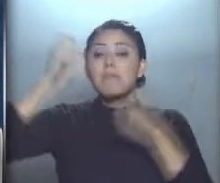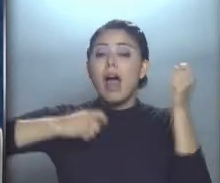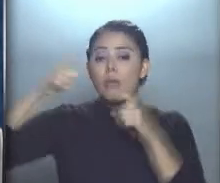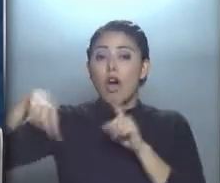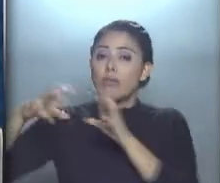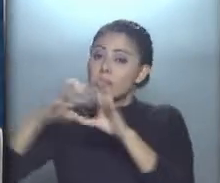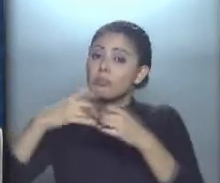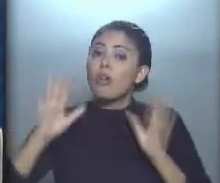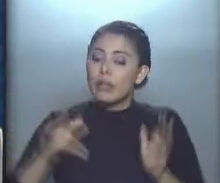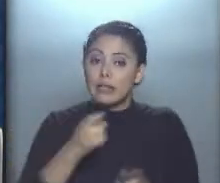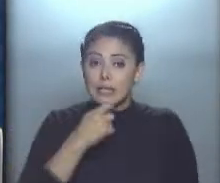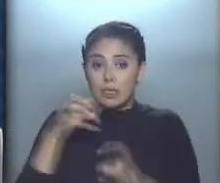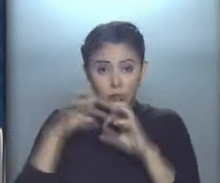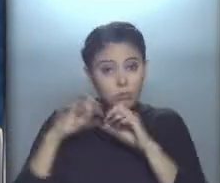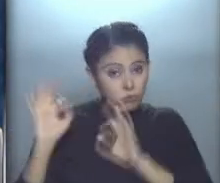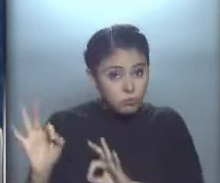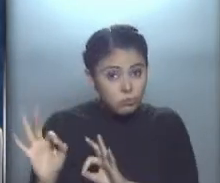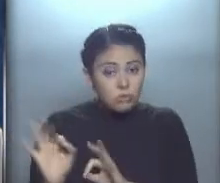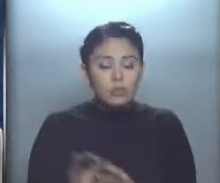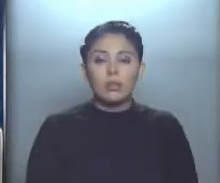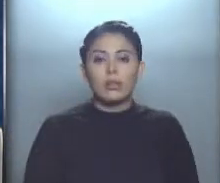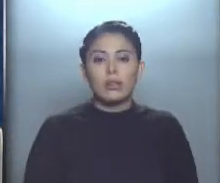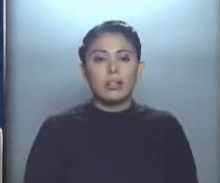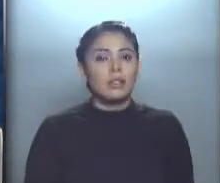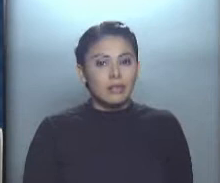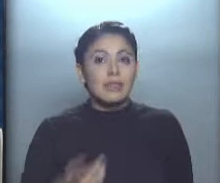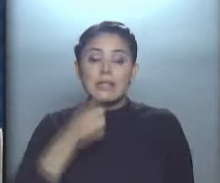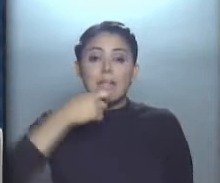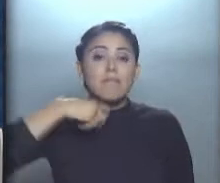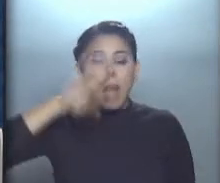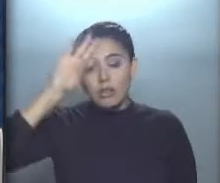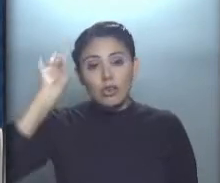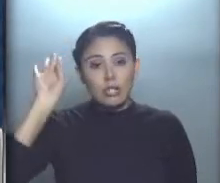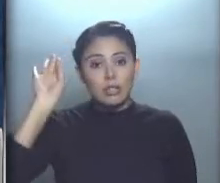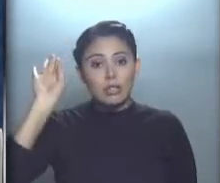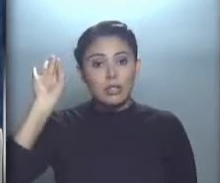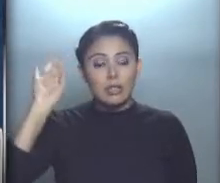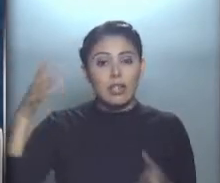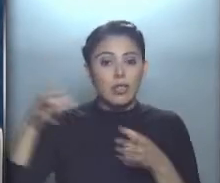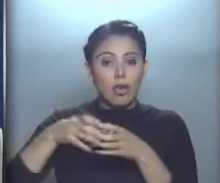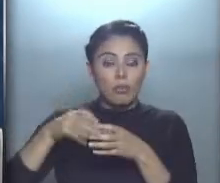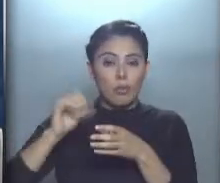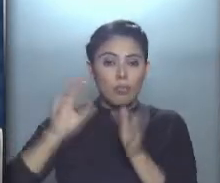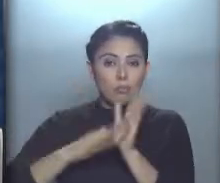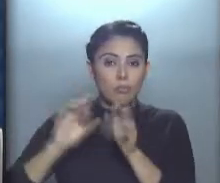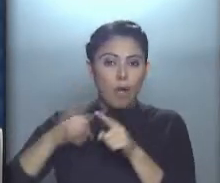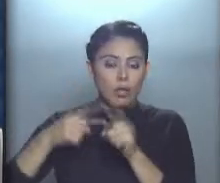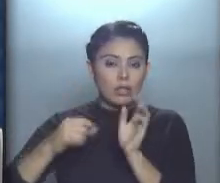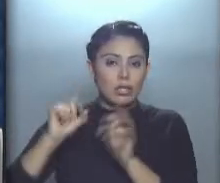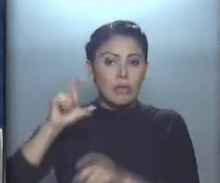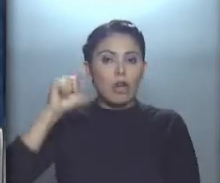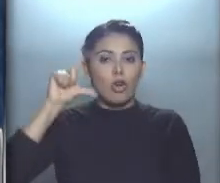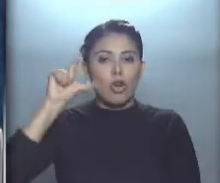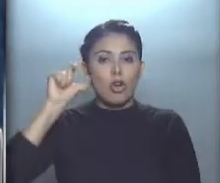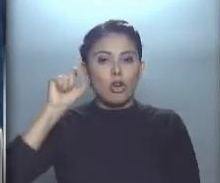Paraguay. Si esto es así, en donde existe mayoría del Partido Colorado que lidera el presidente